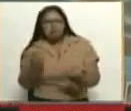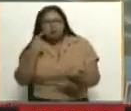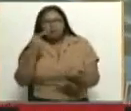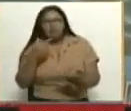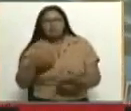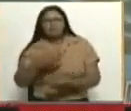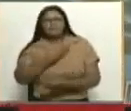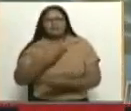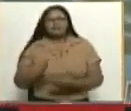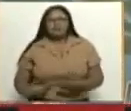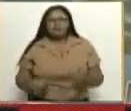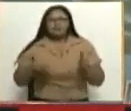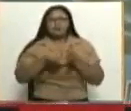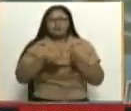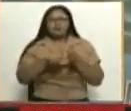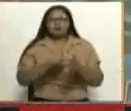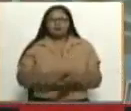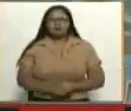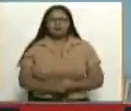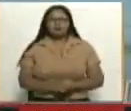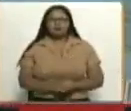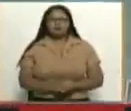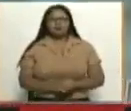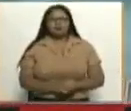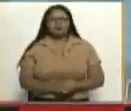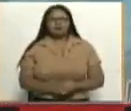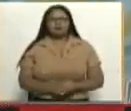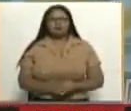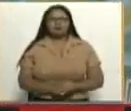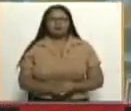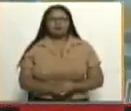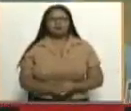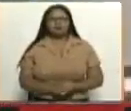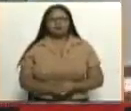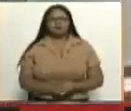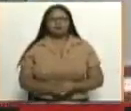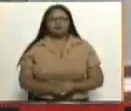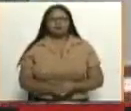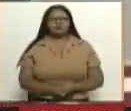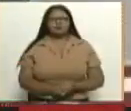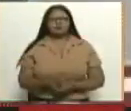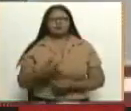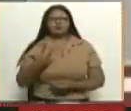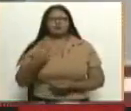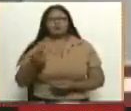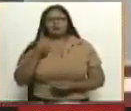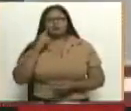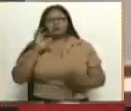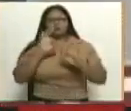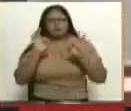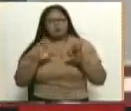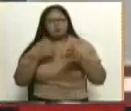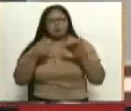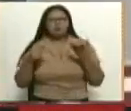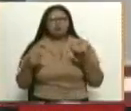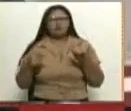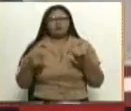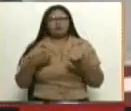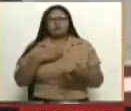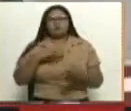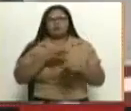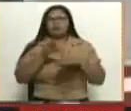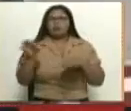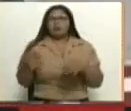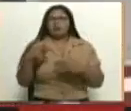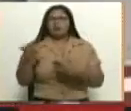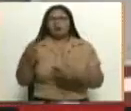Estado de la República Islámica de Irán. ¿Las casualidades existen?, se pregunta uno. No, este tipo de acciones no la podemos dejar en manos de